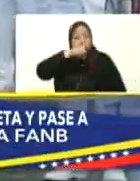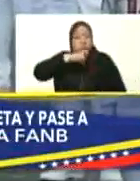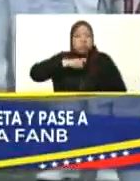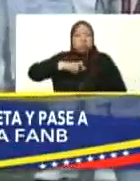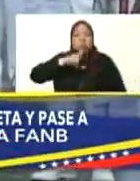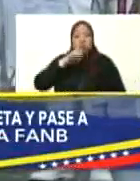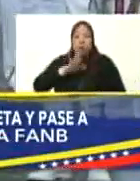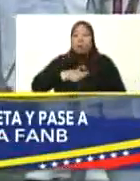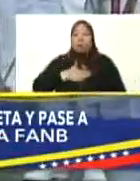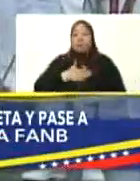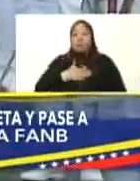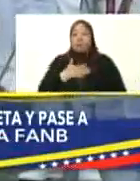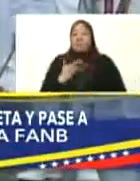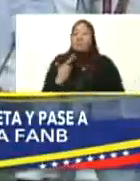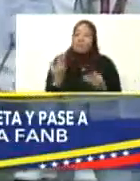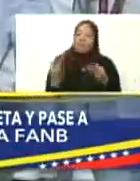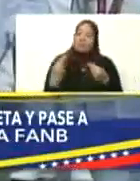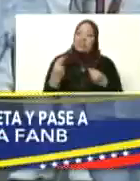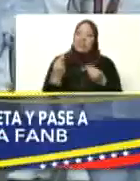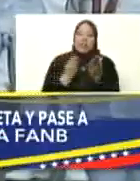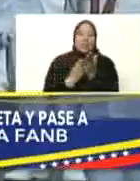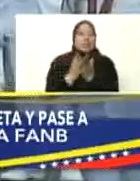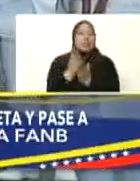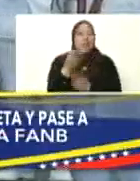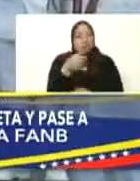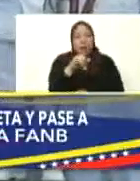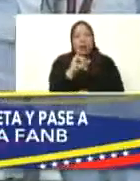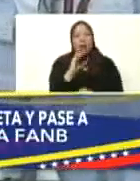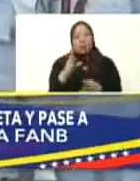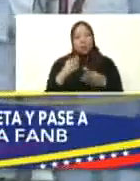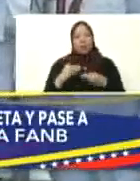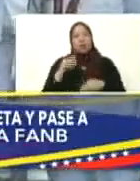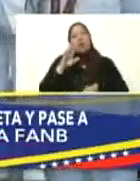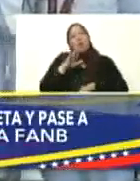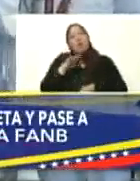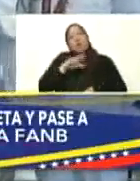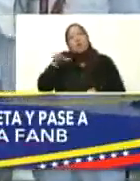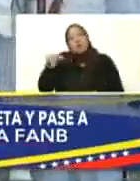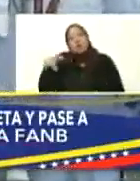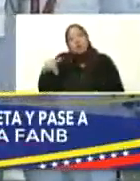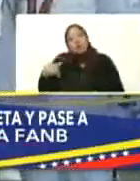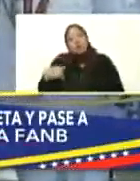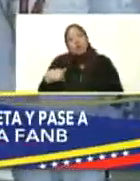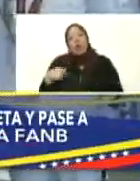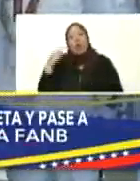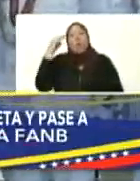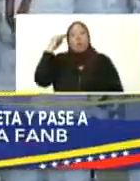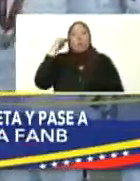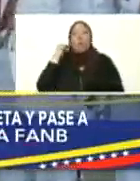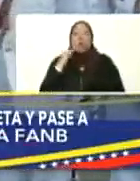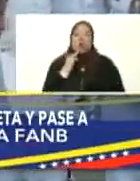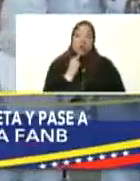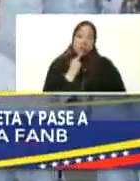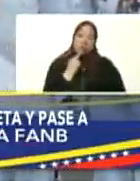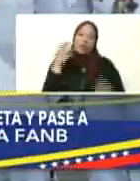pena y siempre valdrá la pena, porque como decía el padre Bolívar,